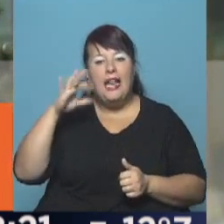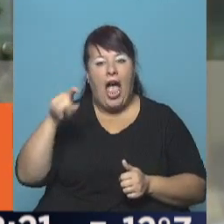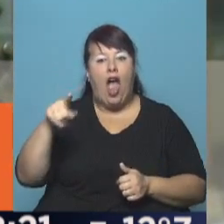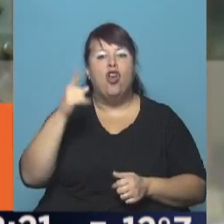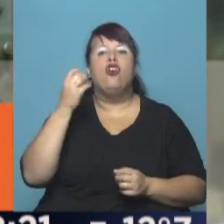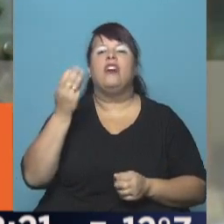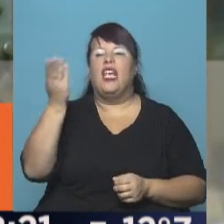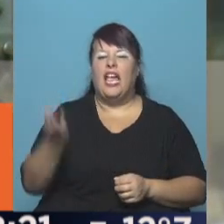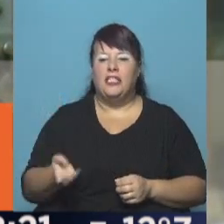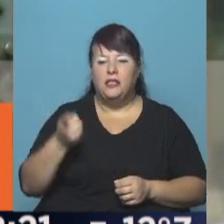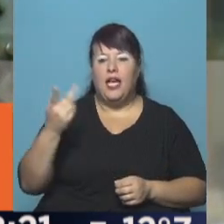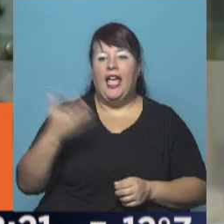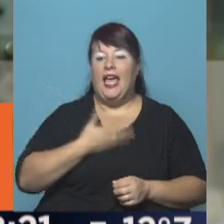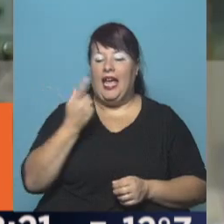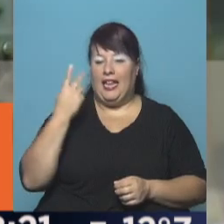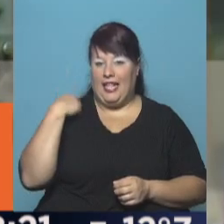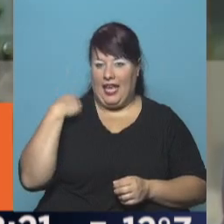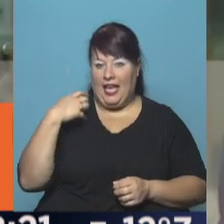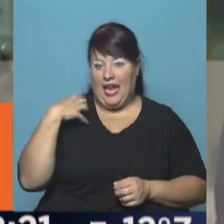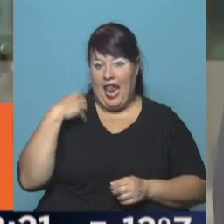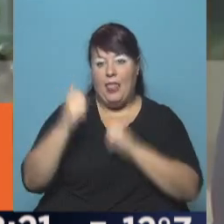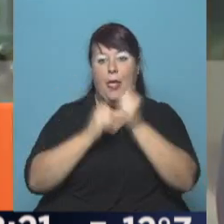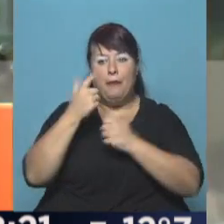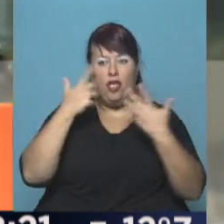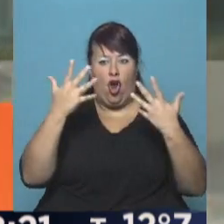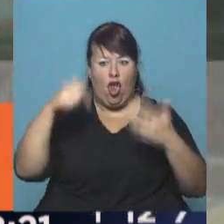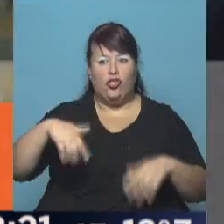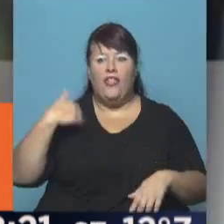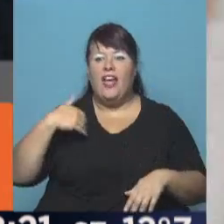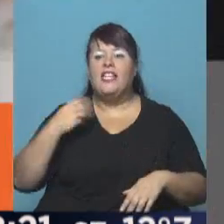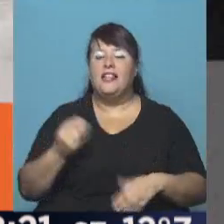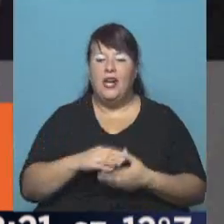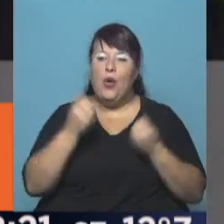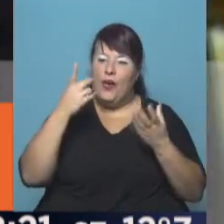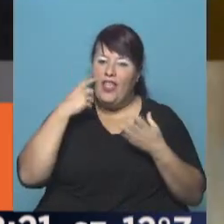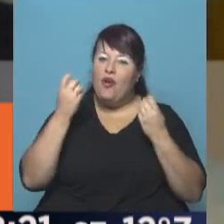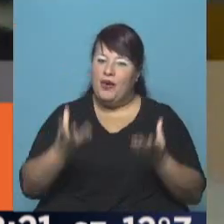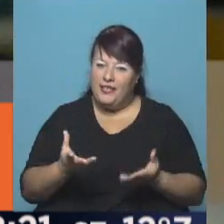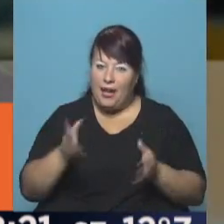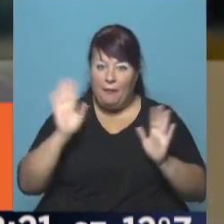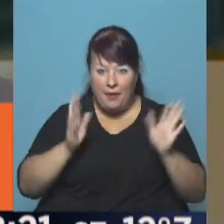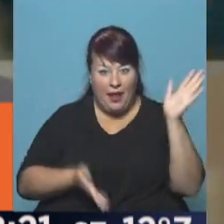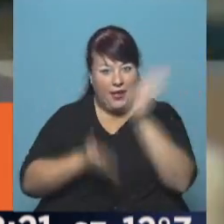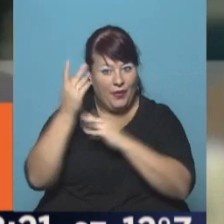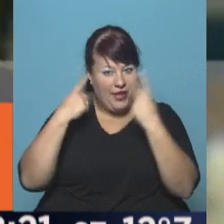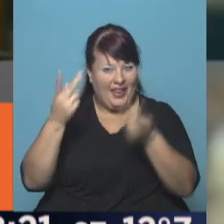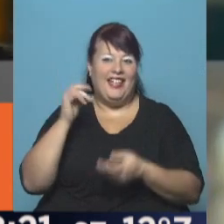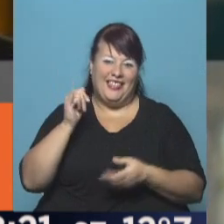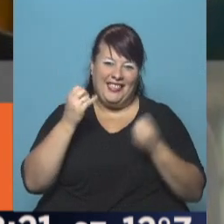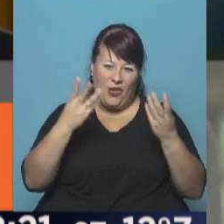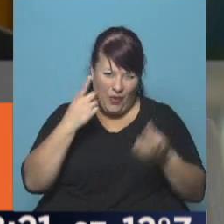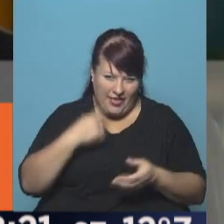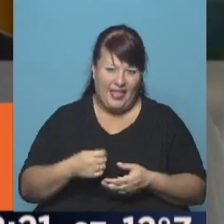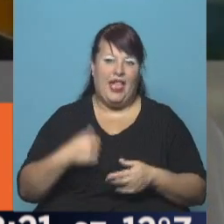Castañaro, precisamente el gerente general de una de las empresas más conocidas en la República Argentina. Buen día. ¿Cómo le va? ¿Preparándose para este viaje? Sí, buen